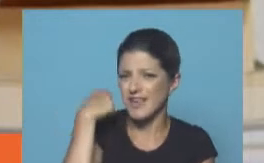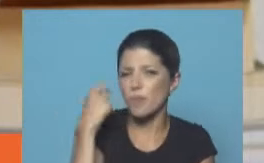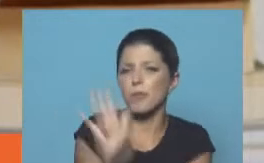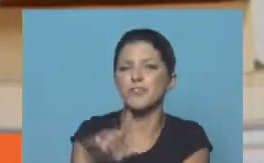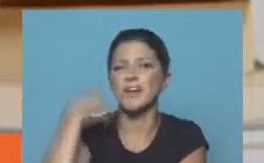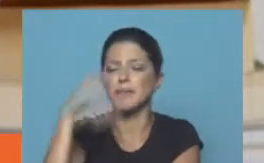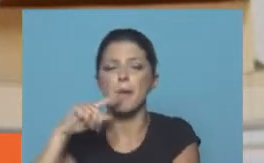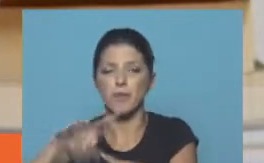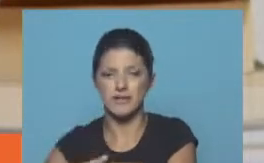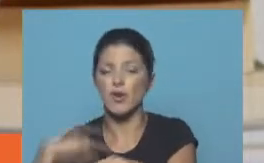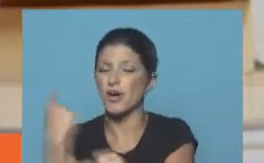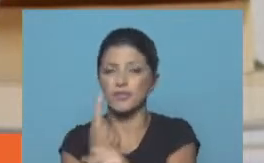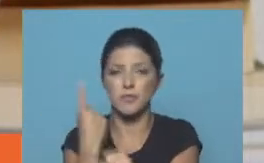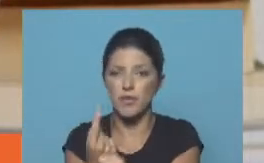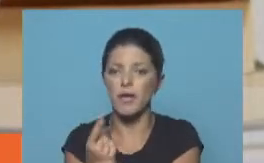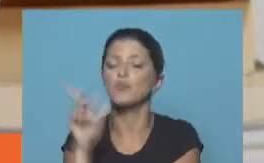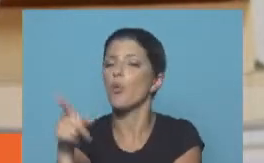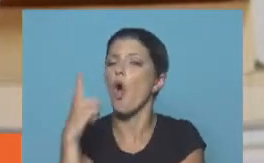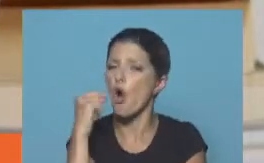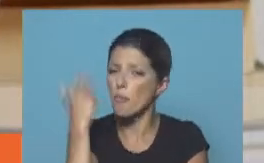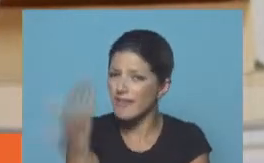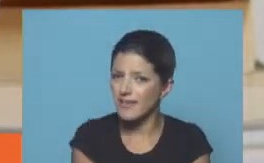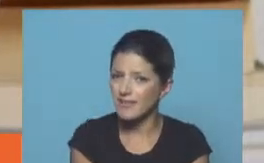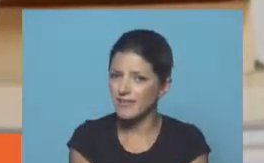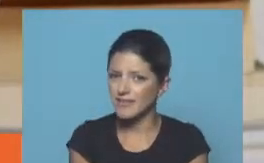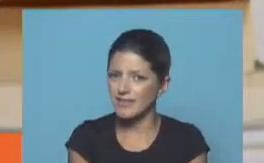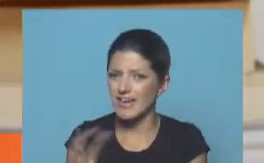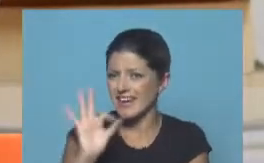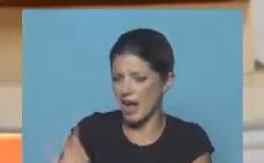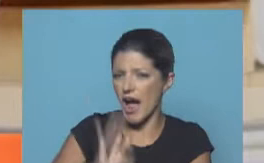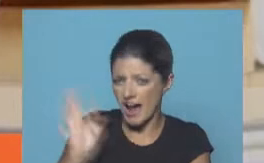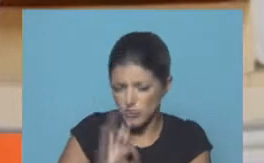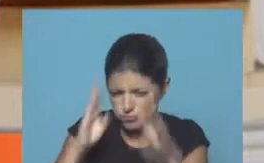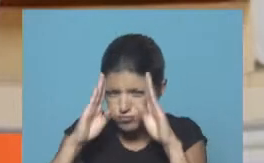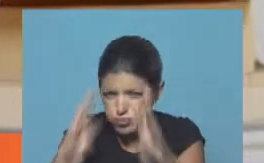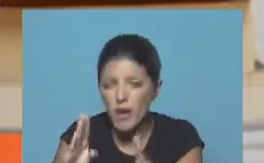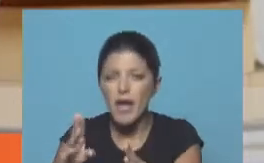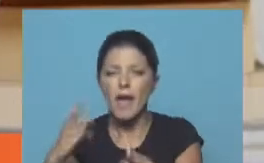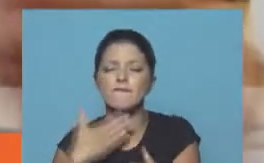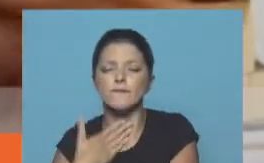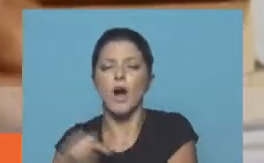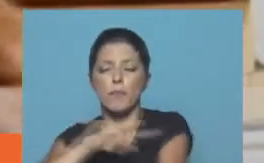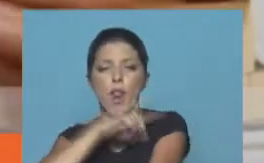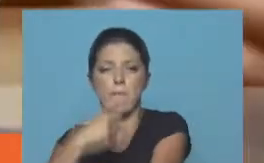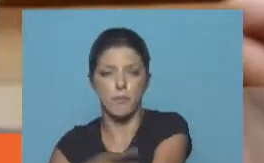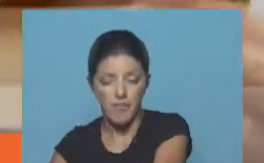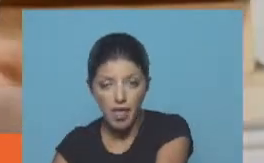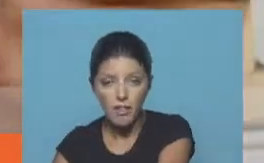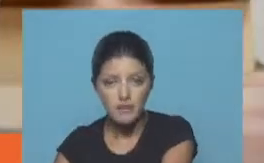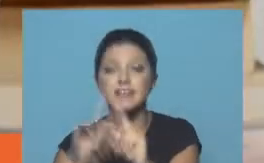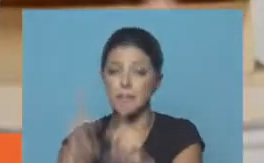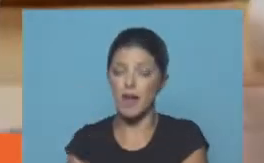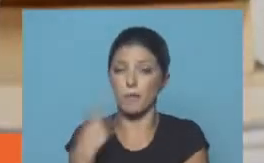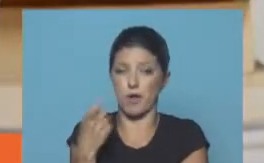Es un corredor de largo plazo, es un hombre que tiene una persistencia y una ambición por el poder que reconoce